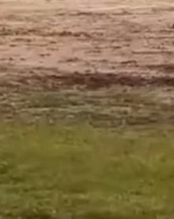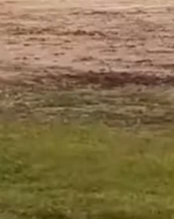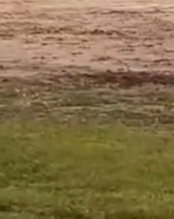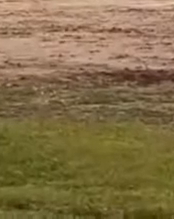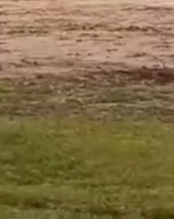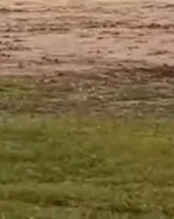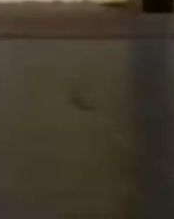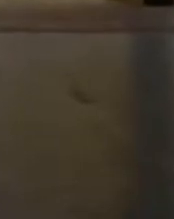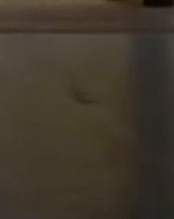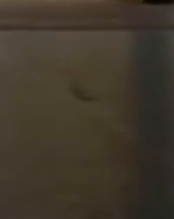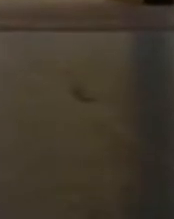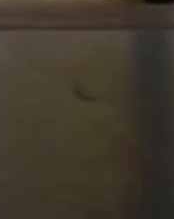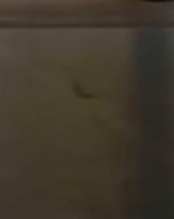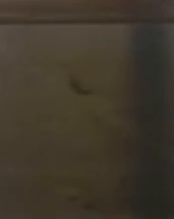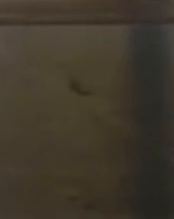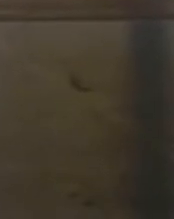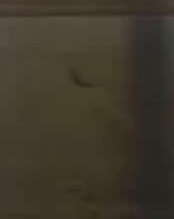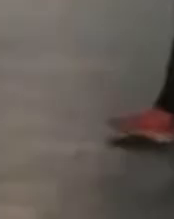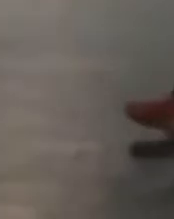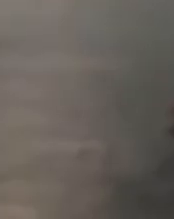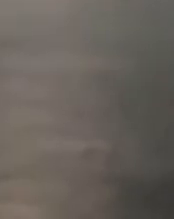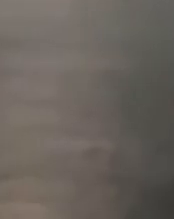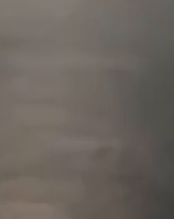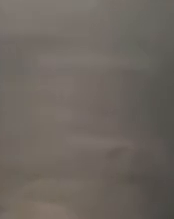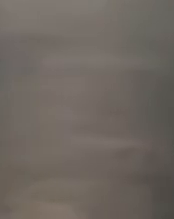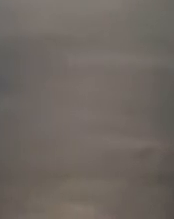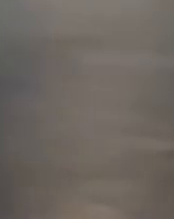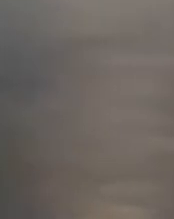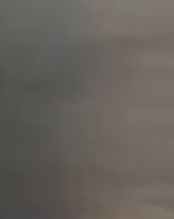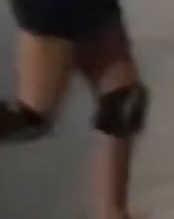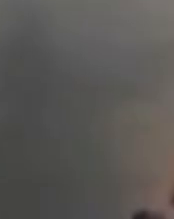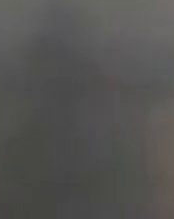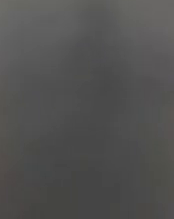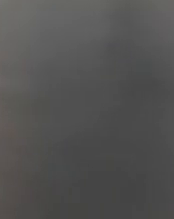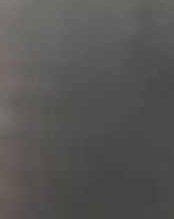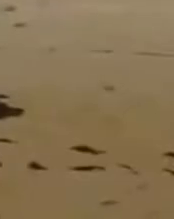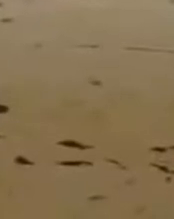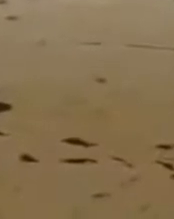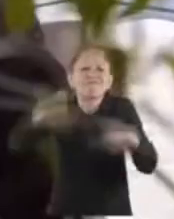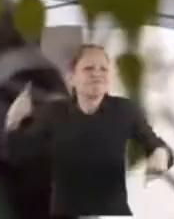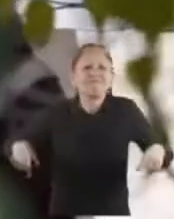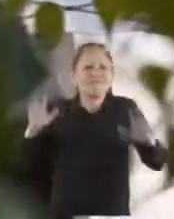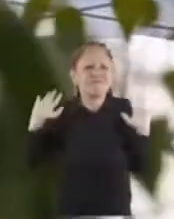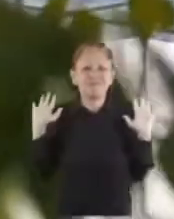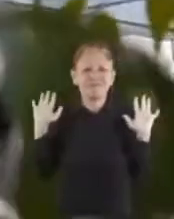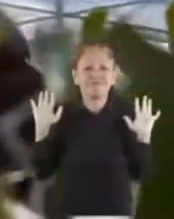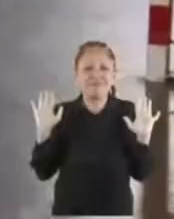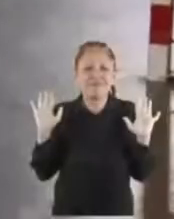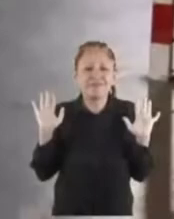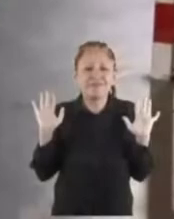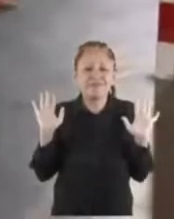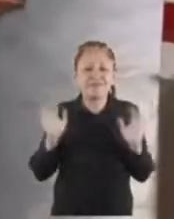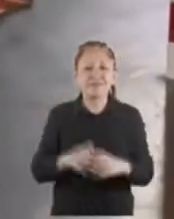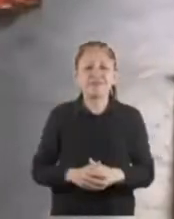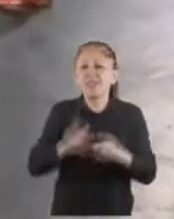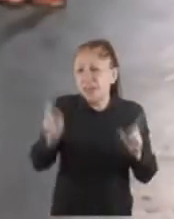o abogados. Por eso en la aplicación que tenemos para todas las tareas de gobierno, en